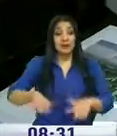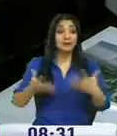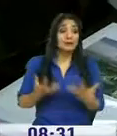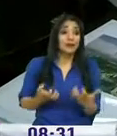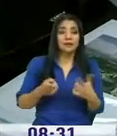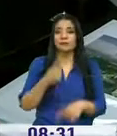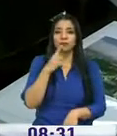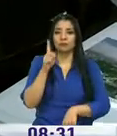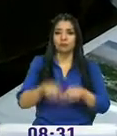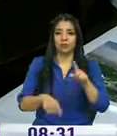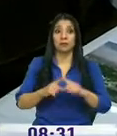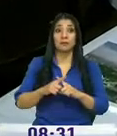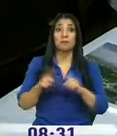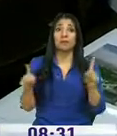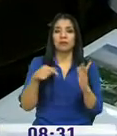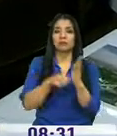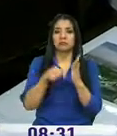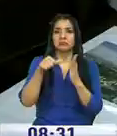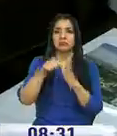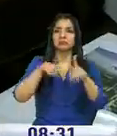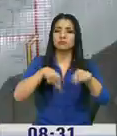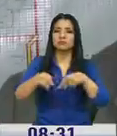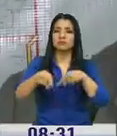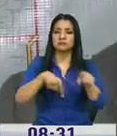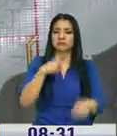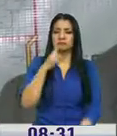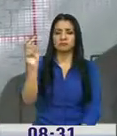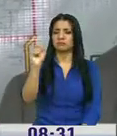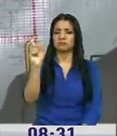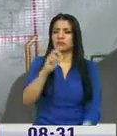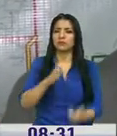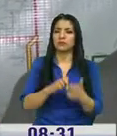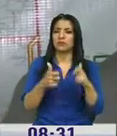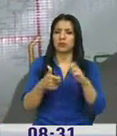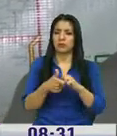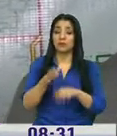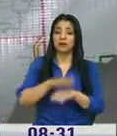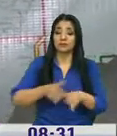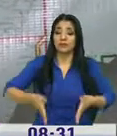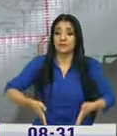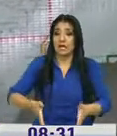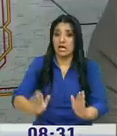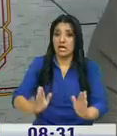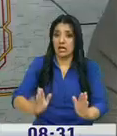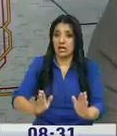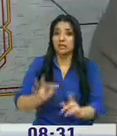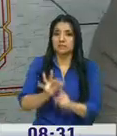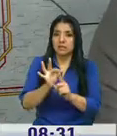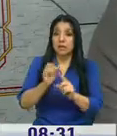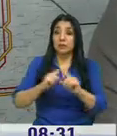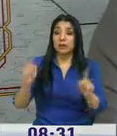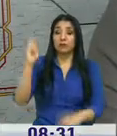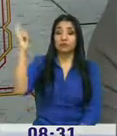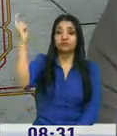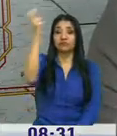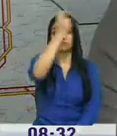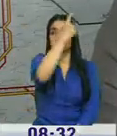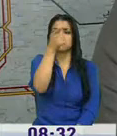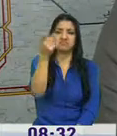a este criterio, el Ministerio de Transporte refiere que no existiría inconvenientes para realizar la obra. Pues una vía aérea no